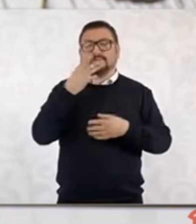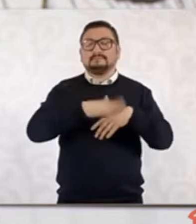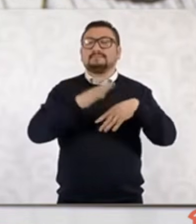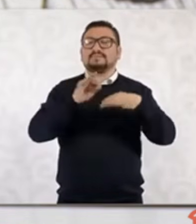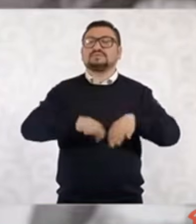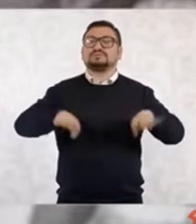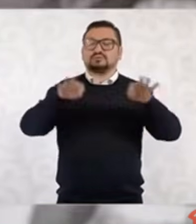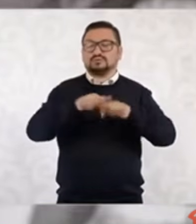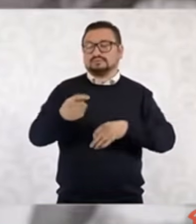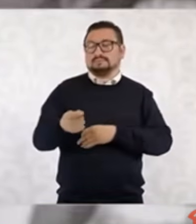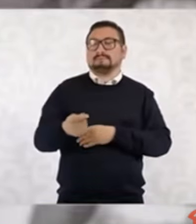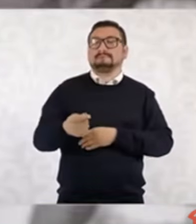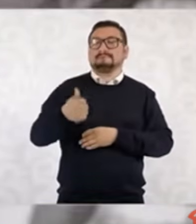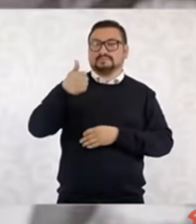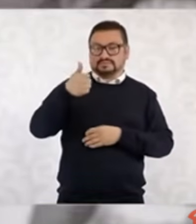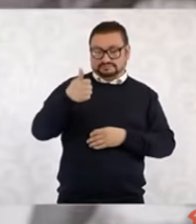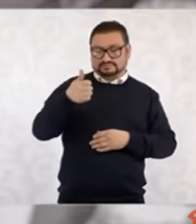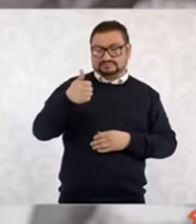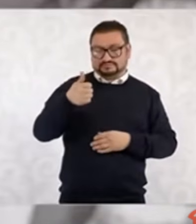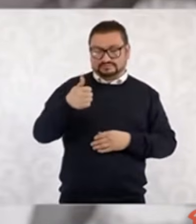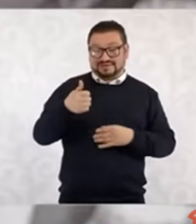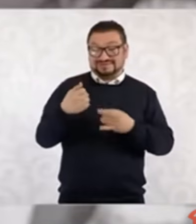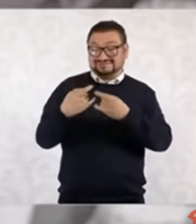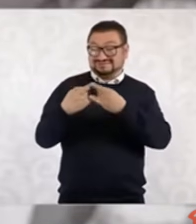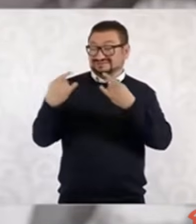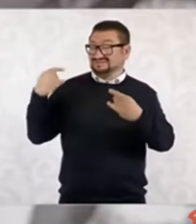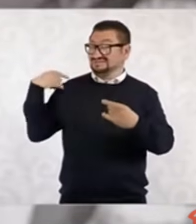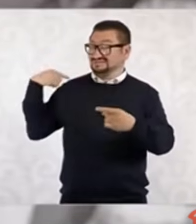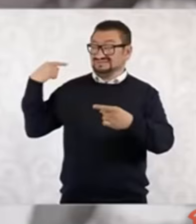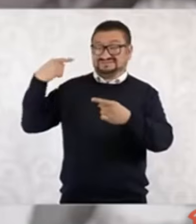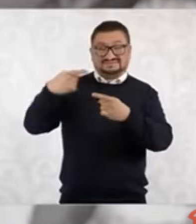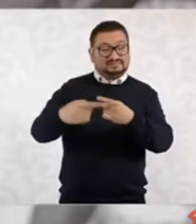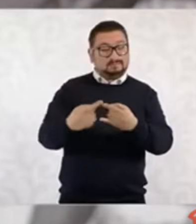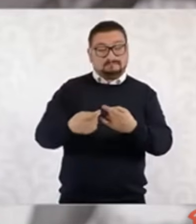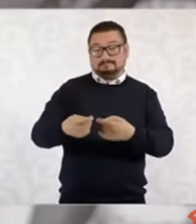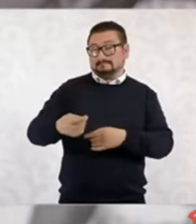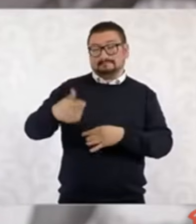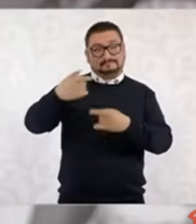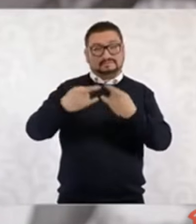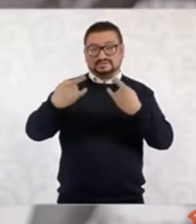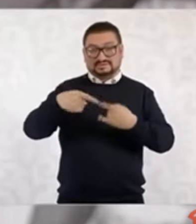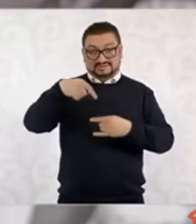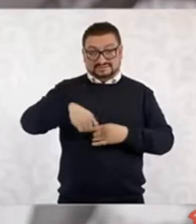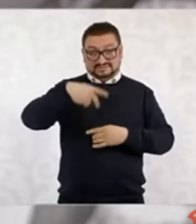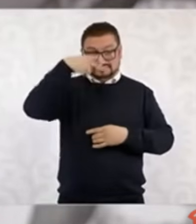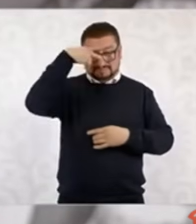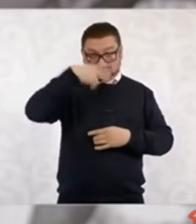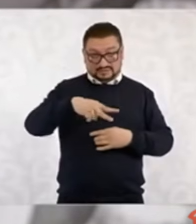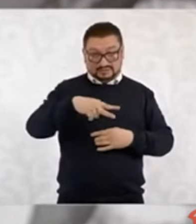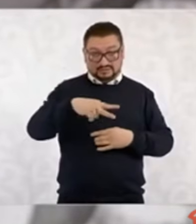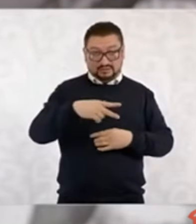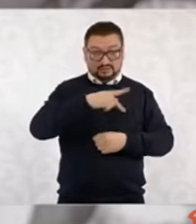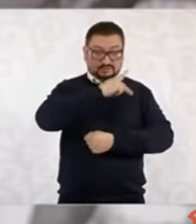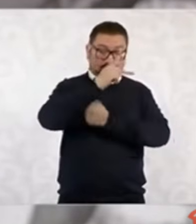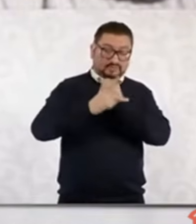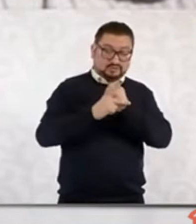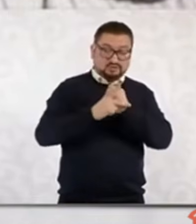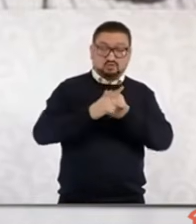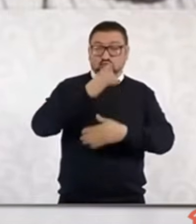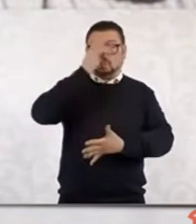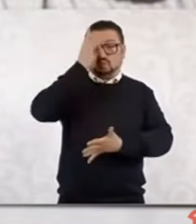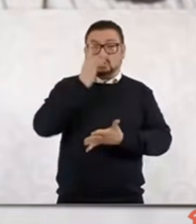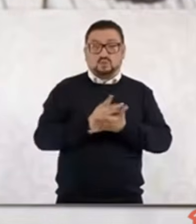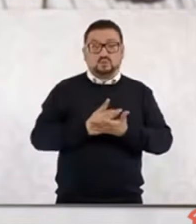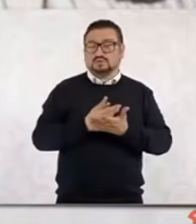que por primera vez en la historia y como único país en el mundo, elegimos a nuestros